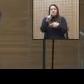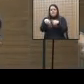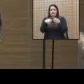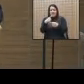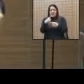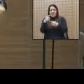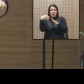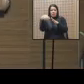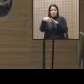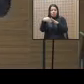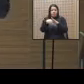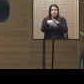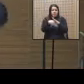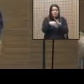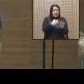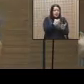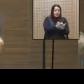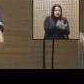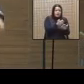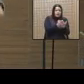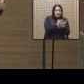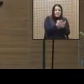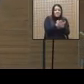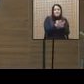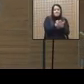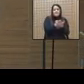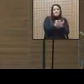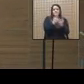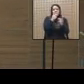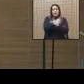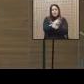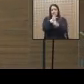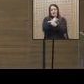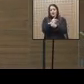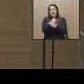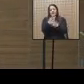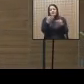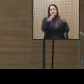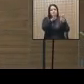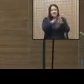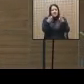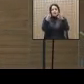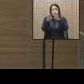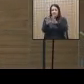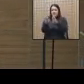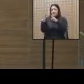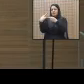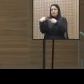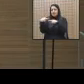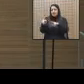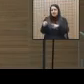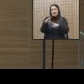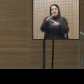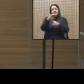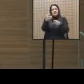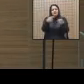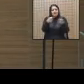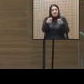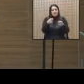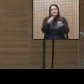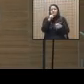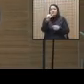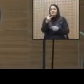los cierres y las irresponsabilidades y las arbitrariedades en el manejo han ocasionado